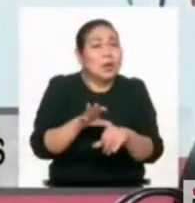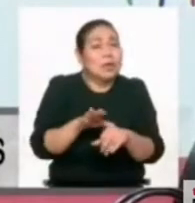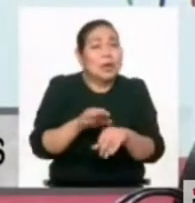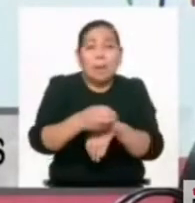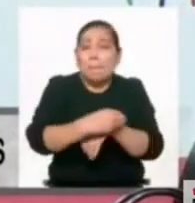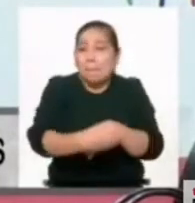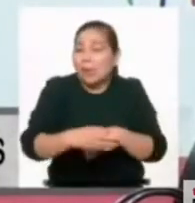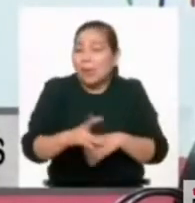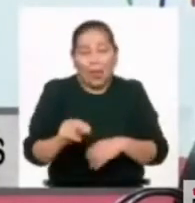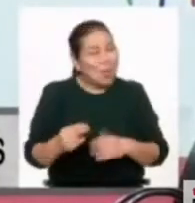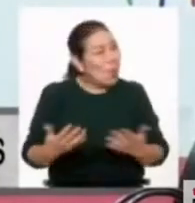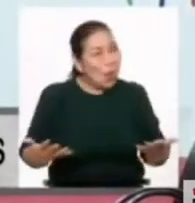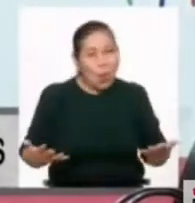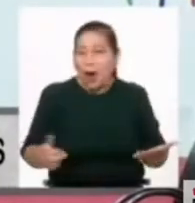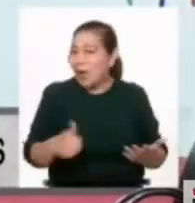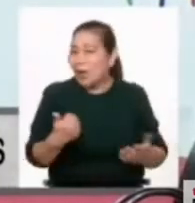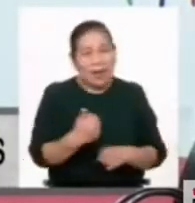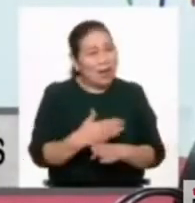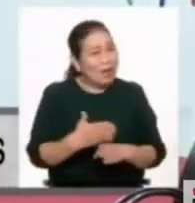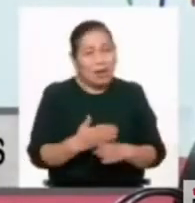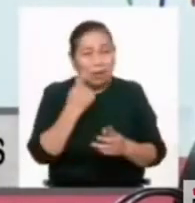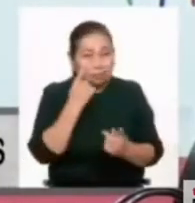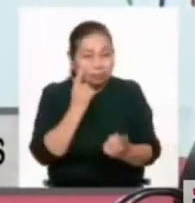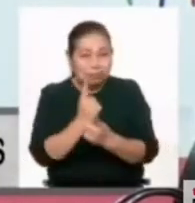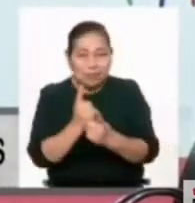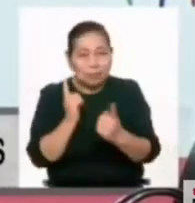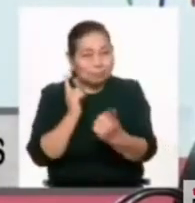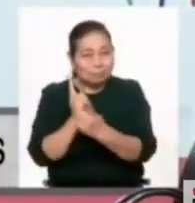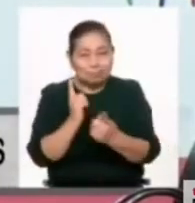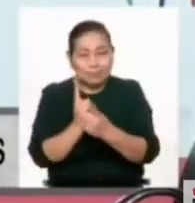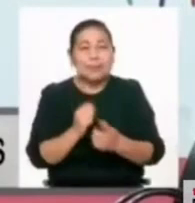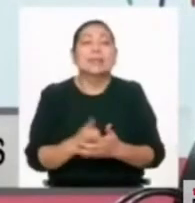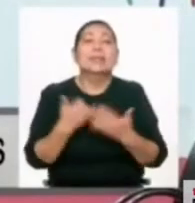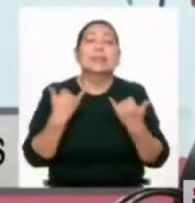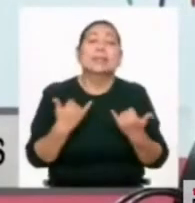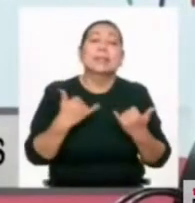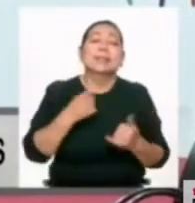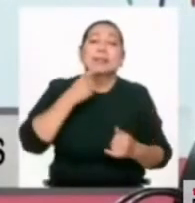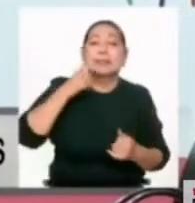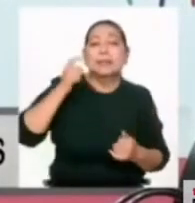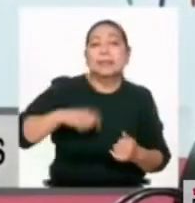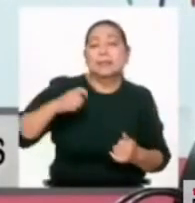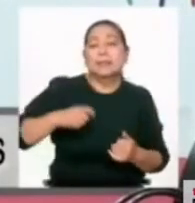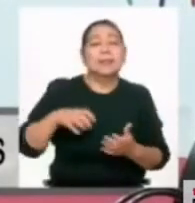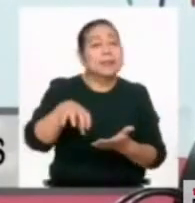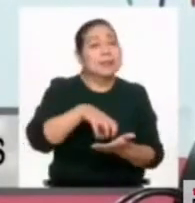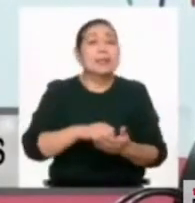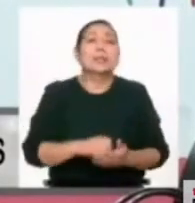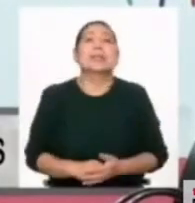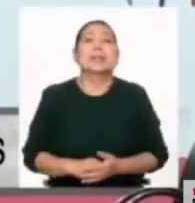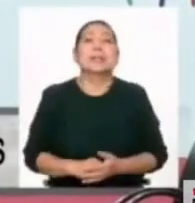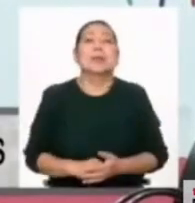consejos descentralizados. No hay otra forma de conocer directamente esas necesidades de la